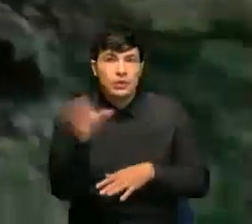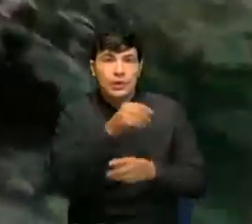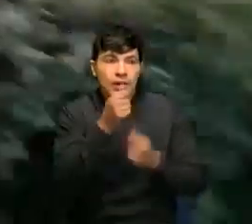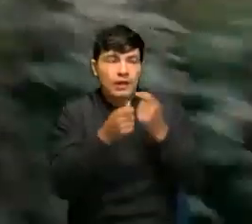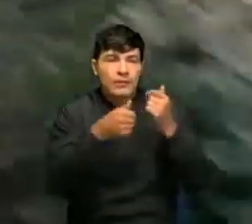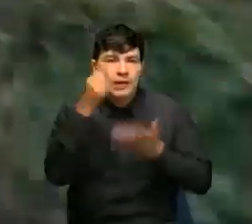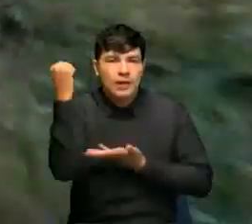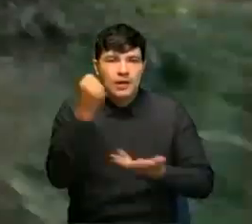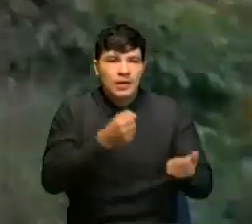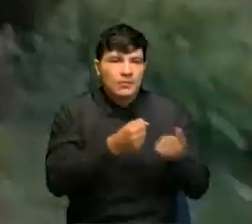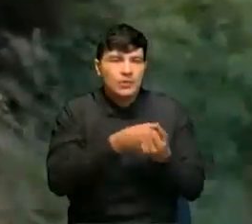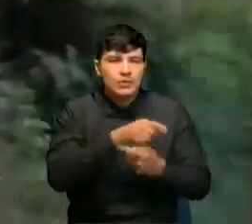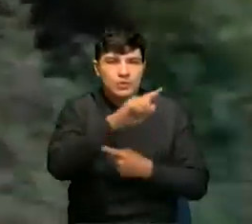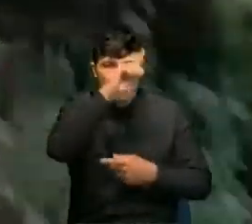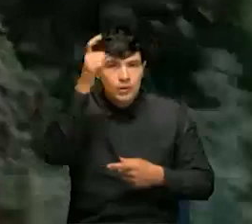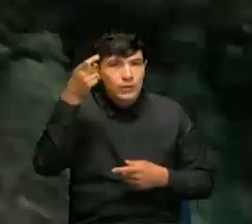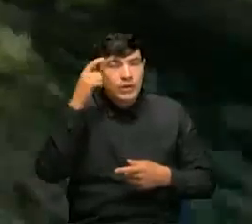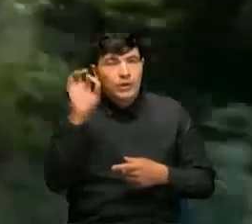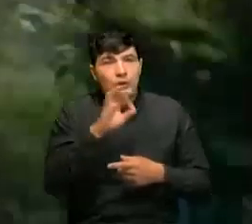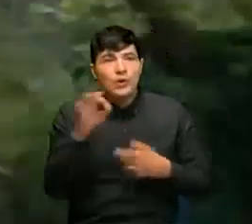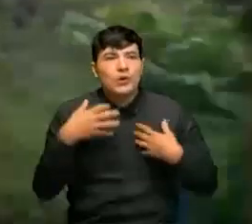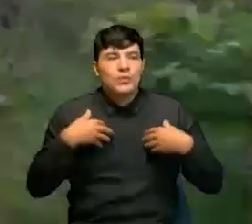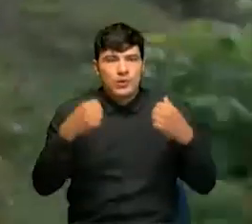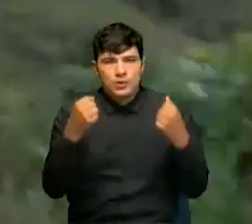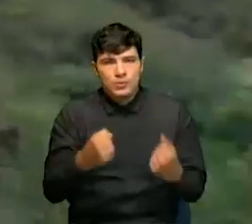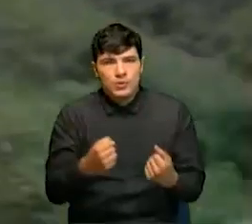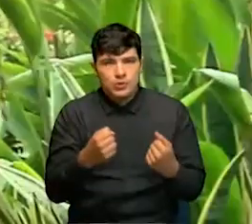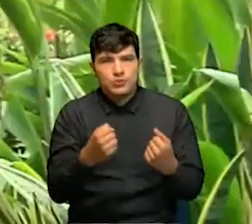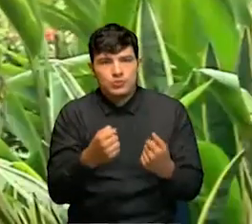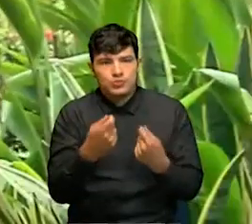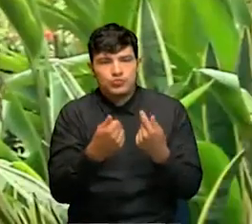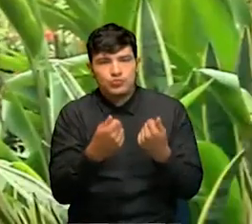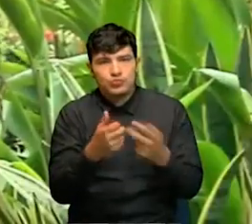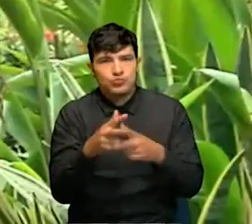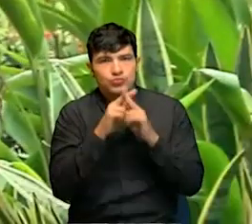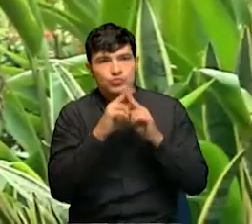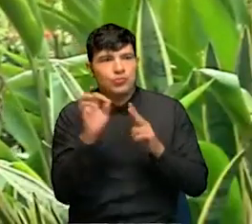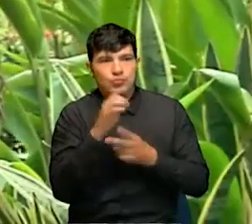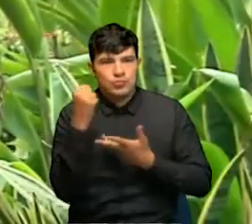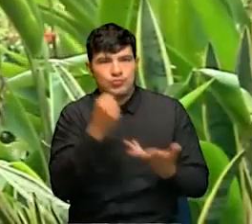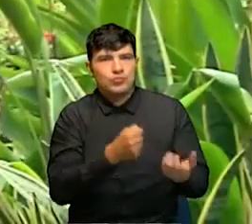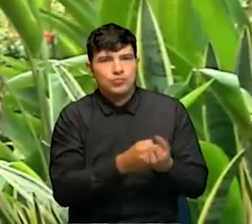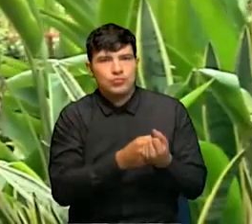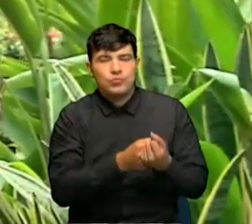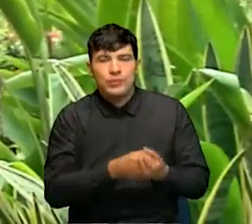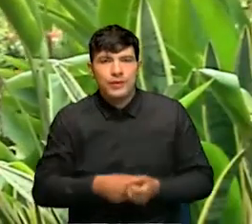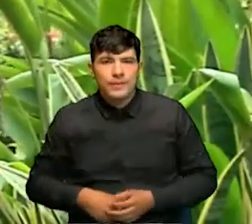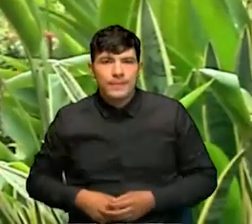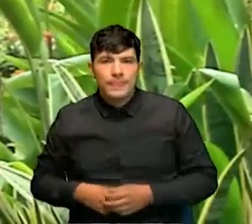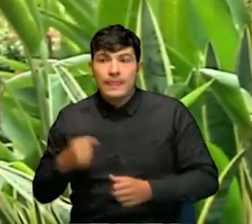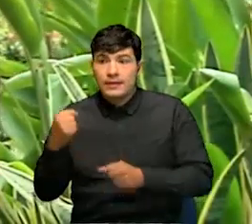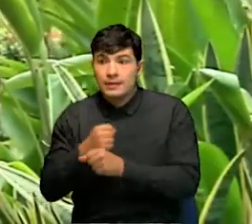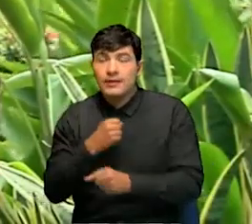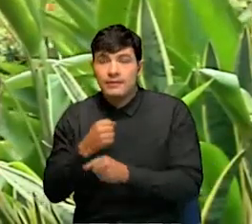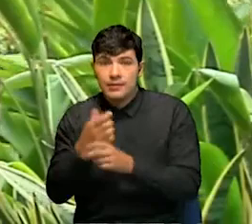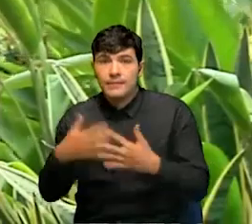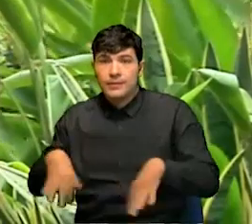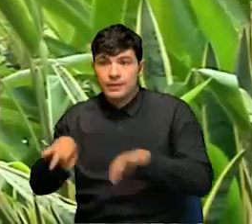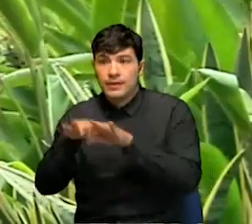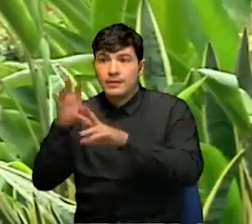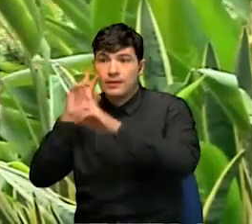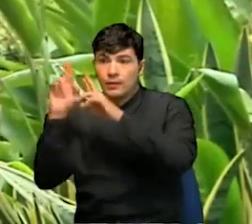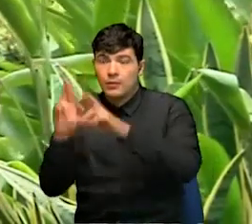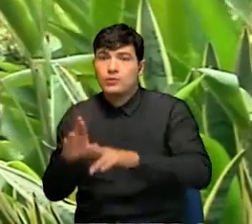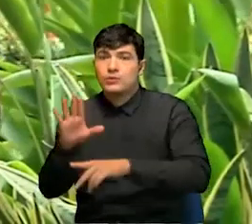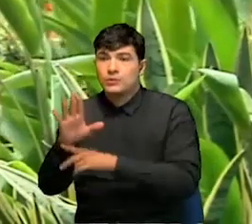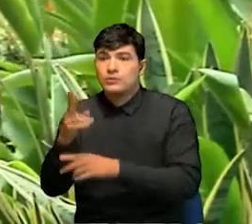gobernación ya sean por el crédito o propios hay que destacar el trabajo conjunto que hicieron los departamentos de boyacá y de